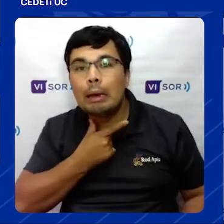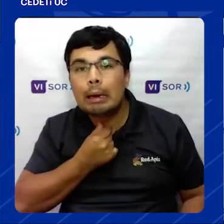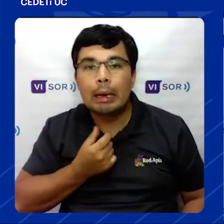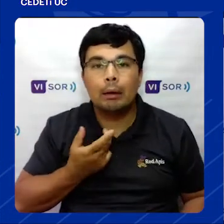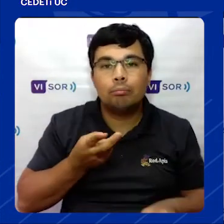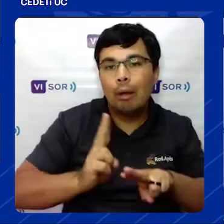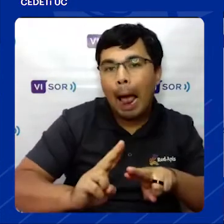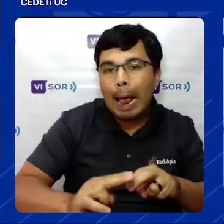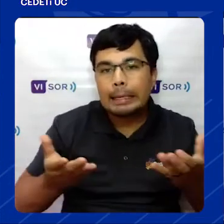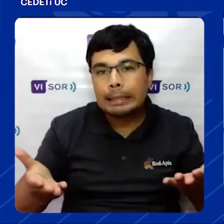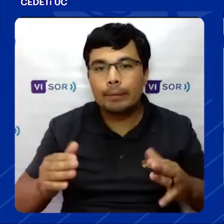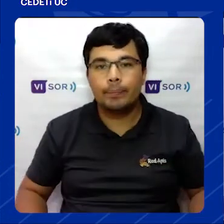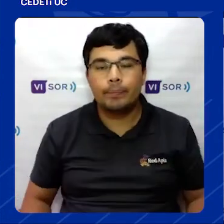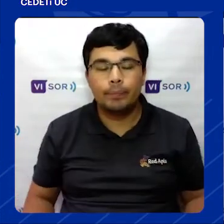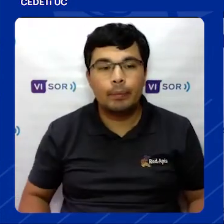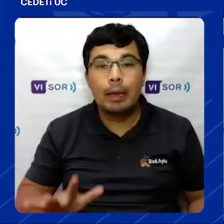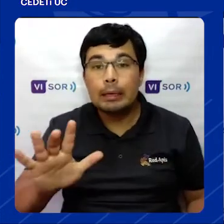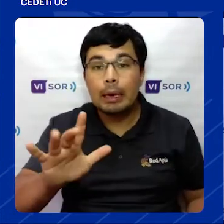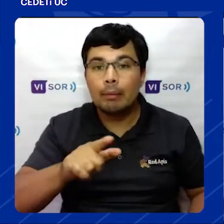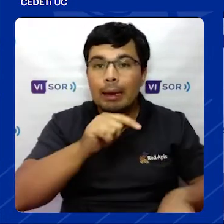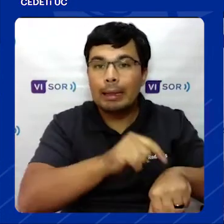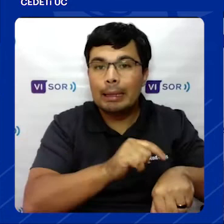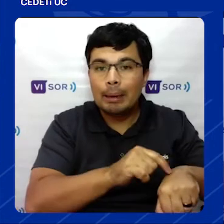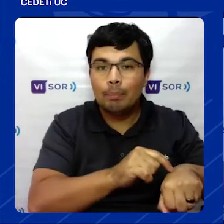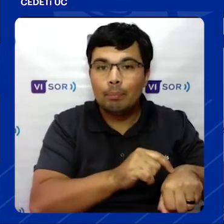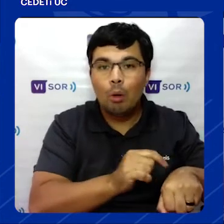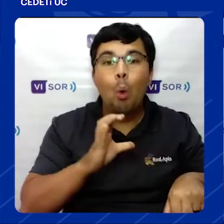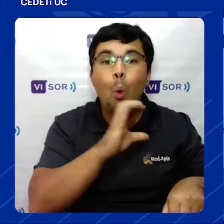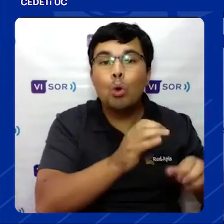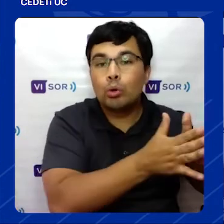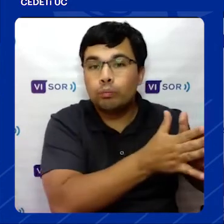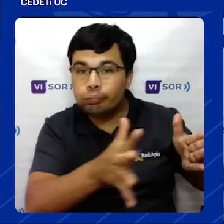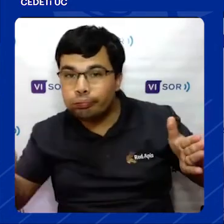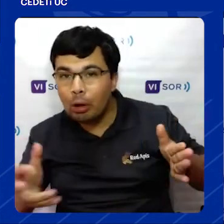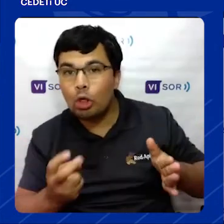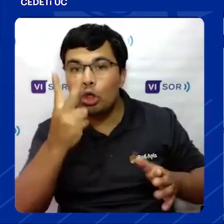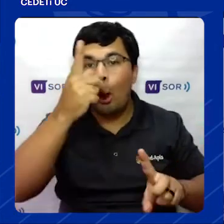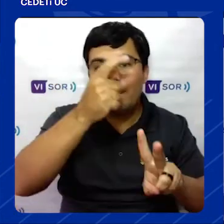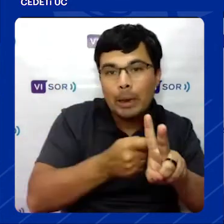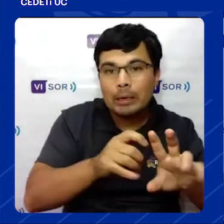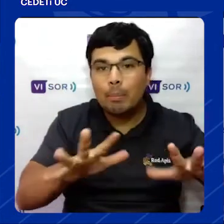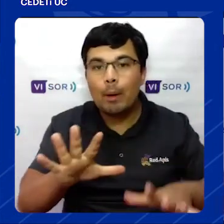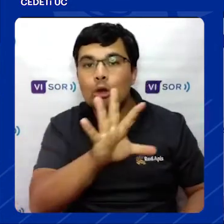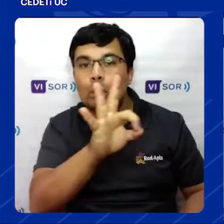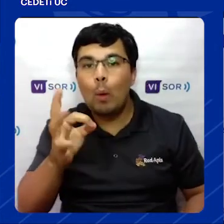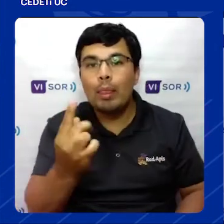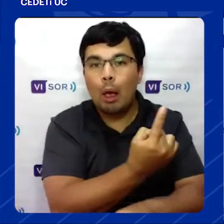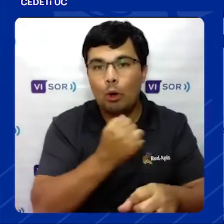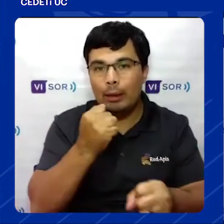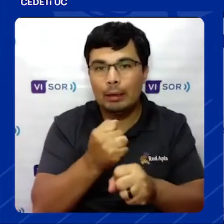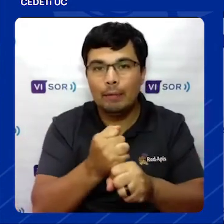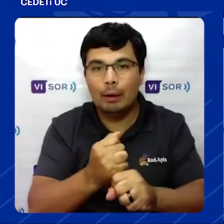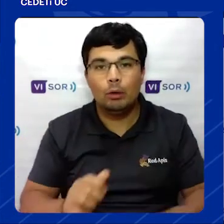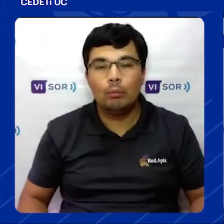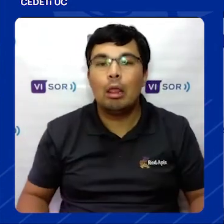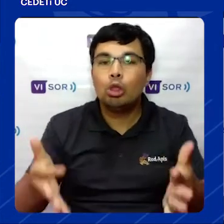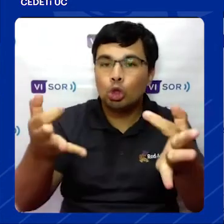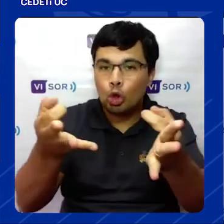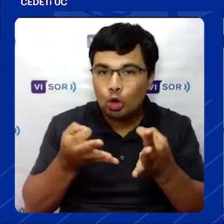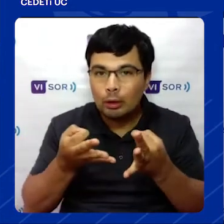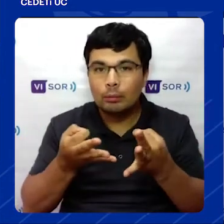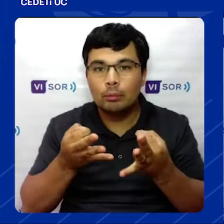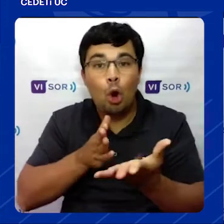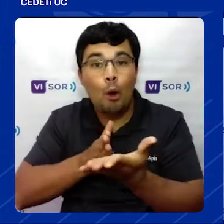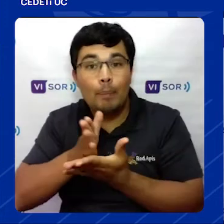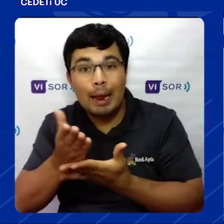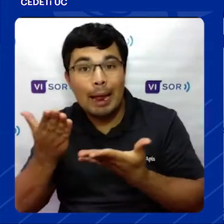queramos hacer. Ya la duración del curso es de aproximadamente 2 meses, son 50 horas de trabajo en total. Vamos a